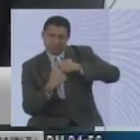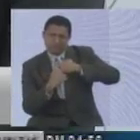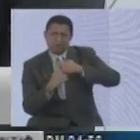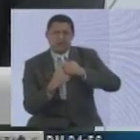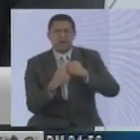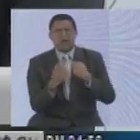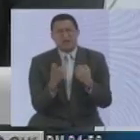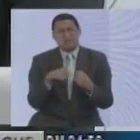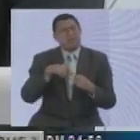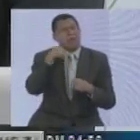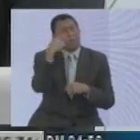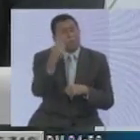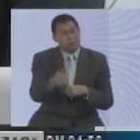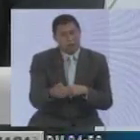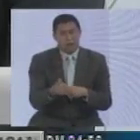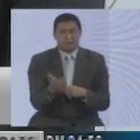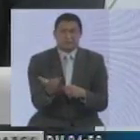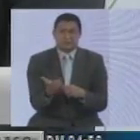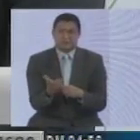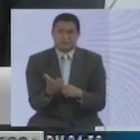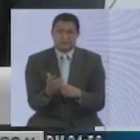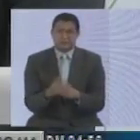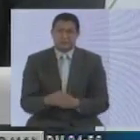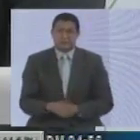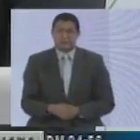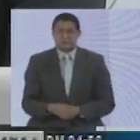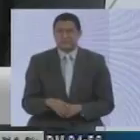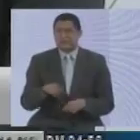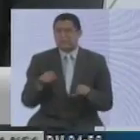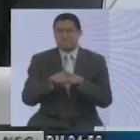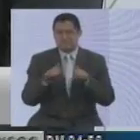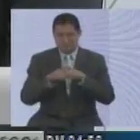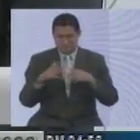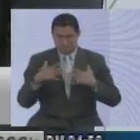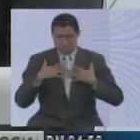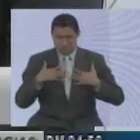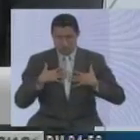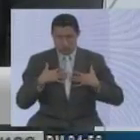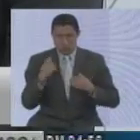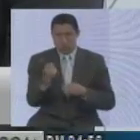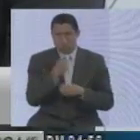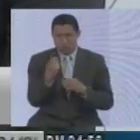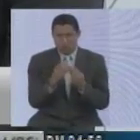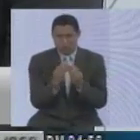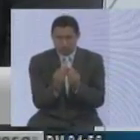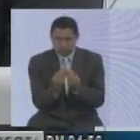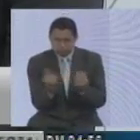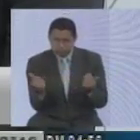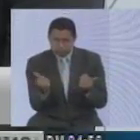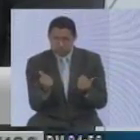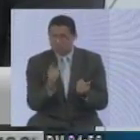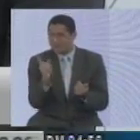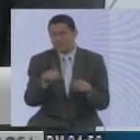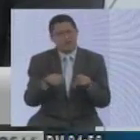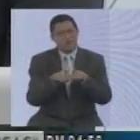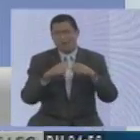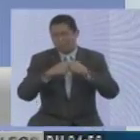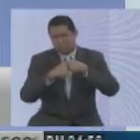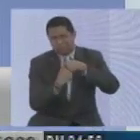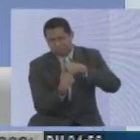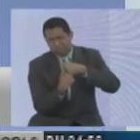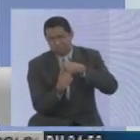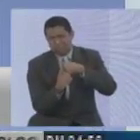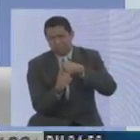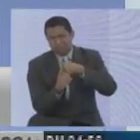que con el tiempo se va a hacer el mismo sistema busca regenerar los pero nunca va a quedar igual que